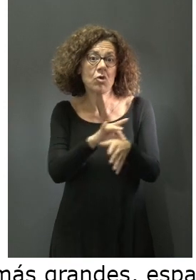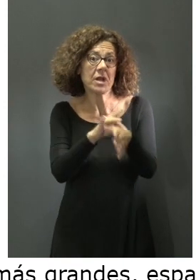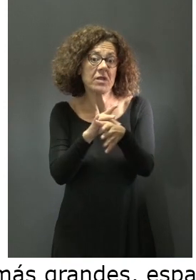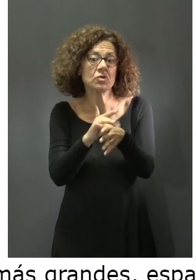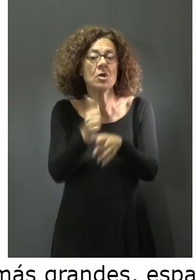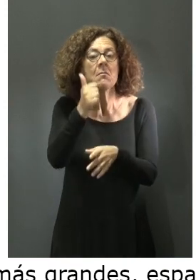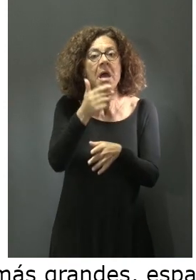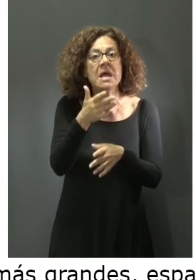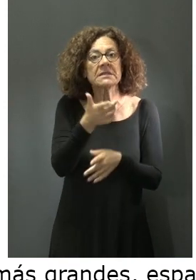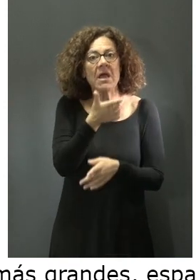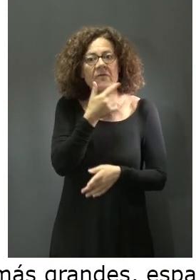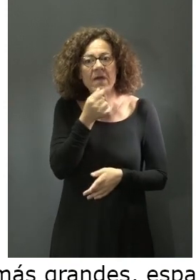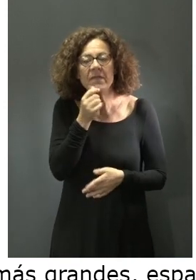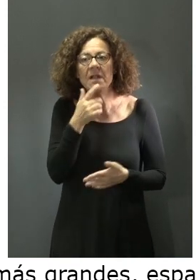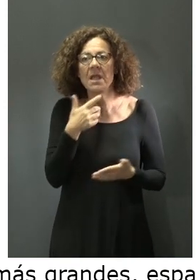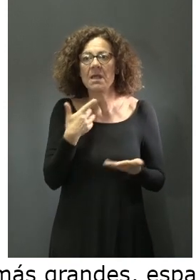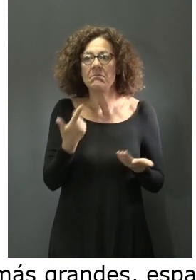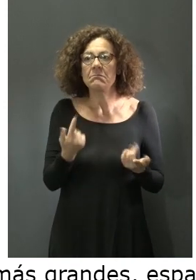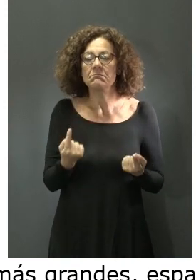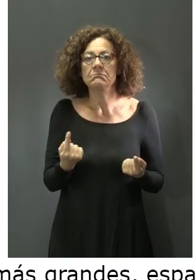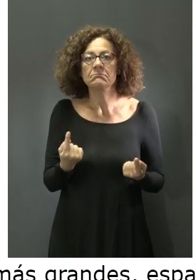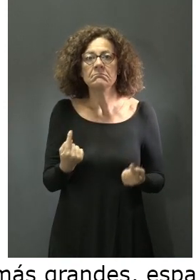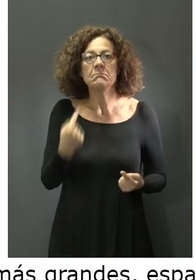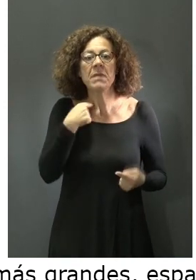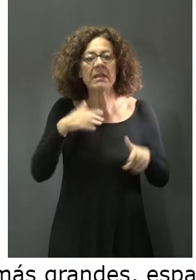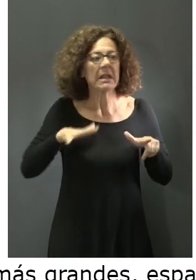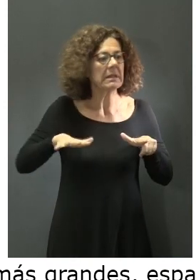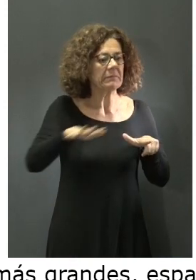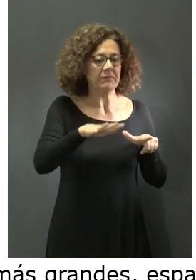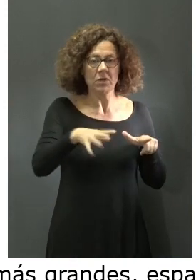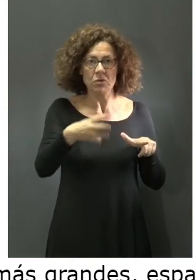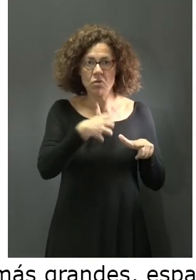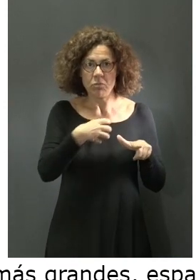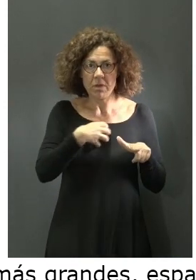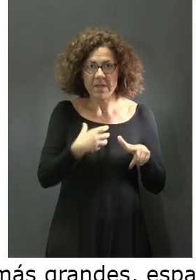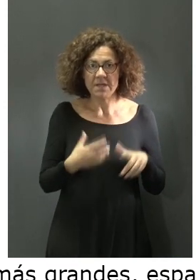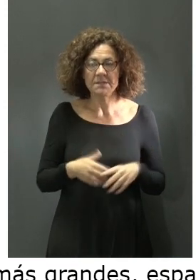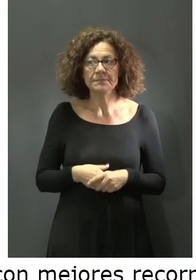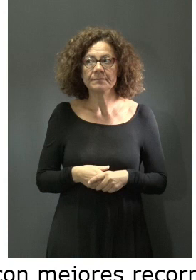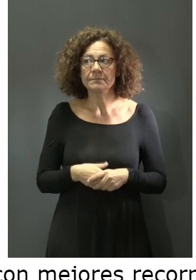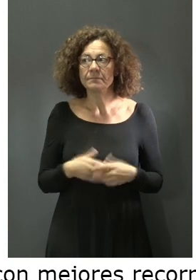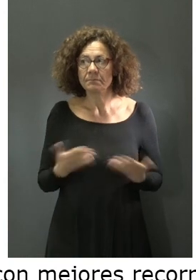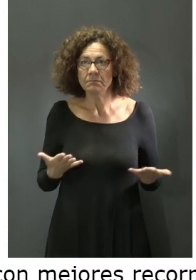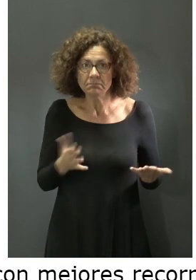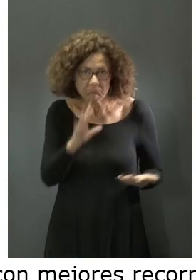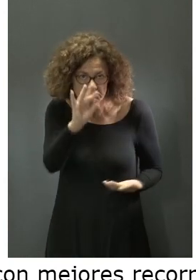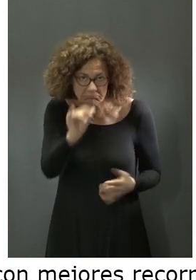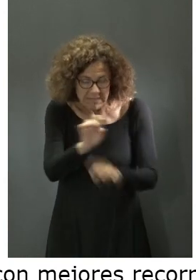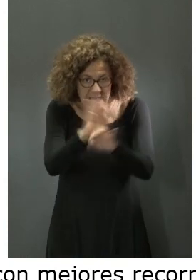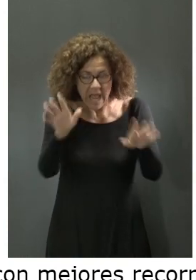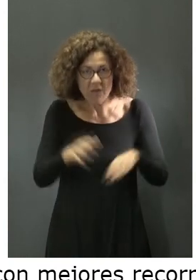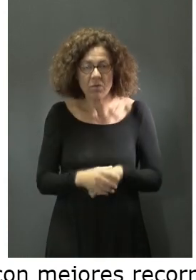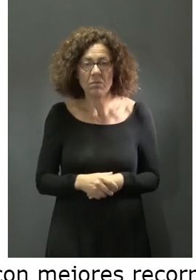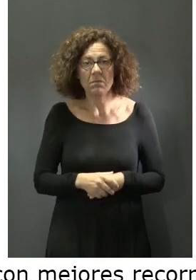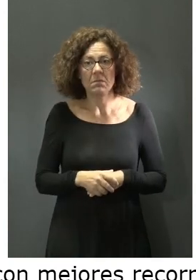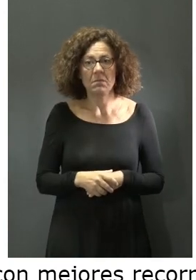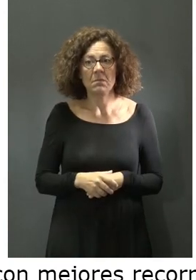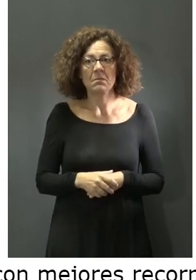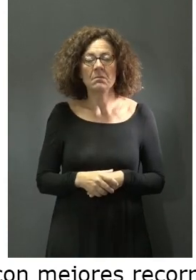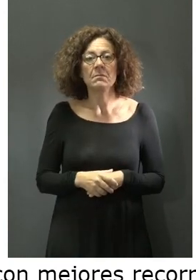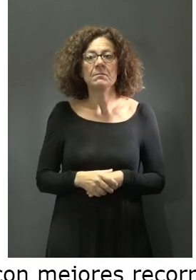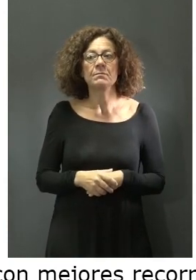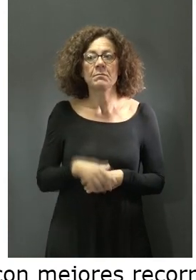¿no? orientados, que no puedas perder la situación. O sea, sí, claro, pero no, y no